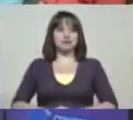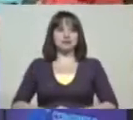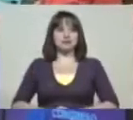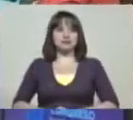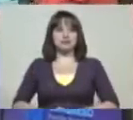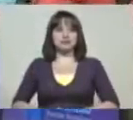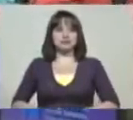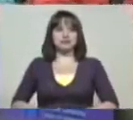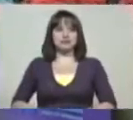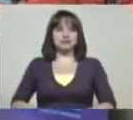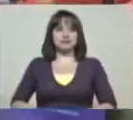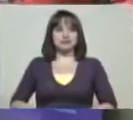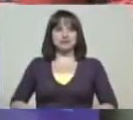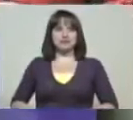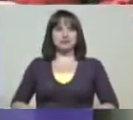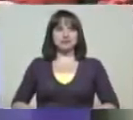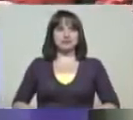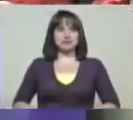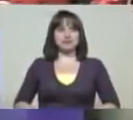de eso, ¿verdad, Fernando?